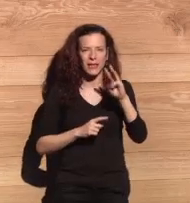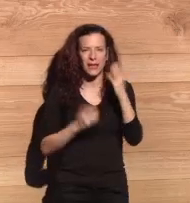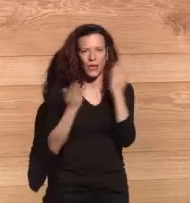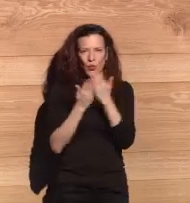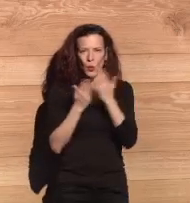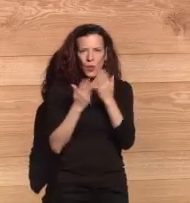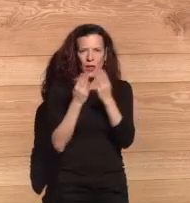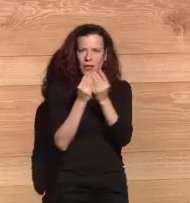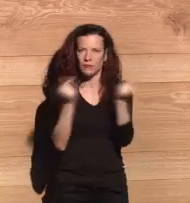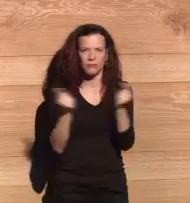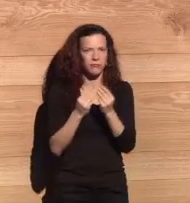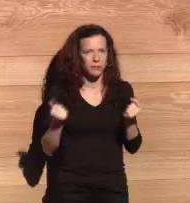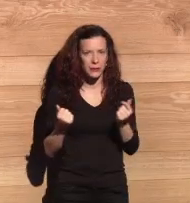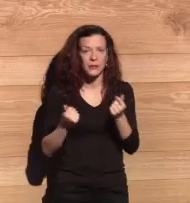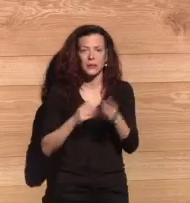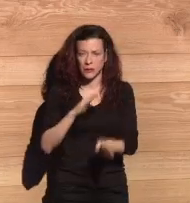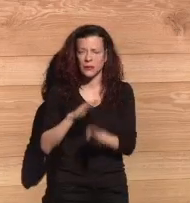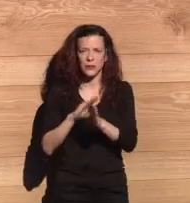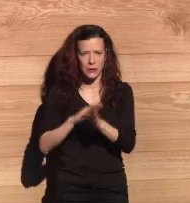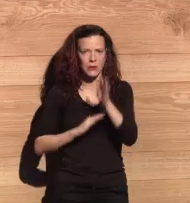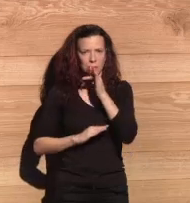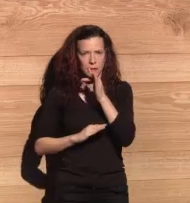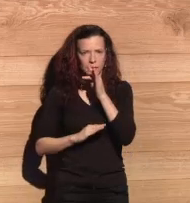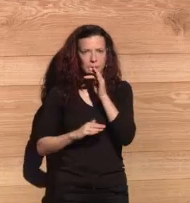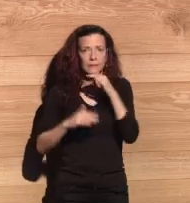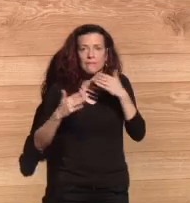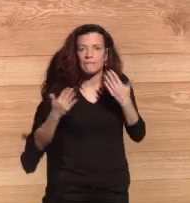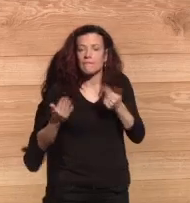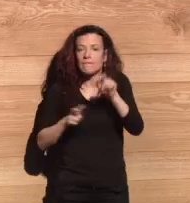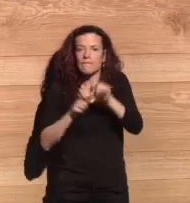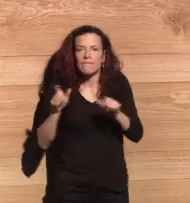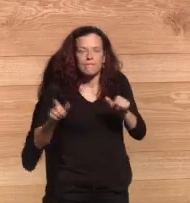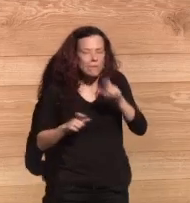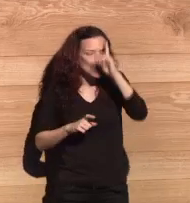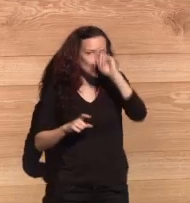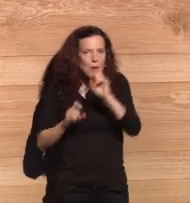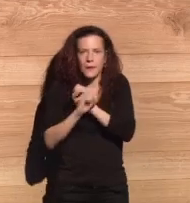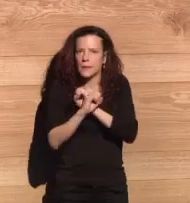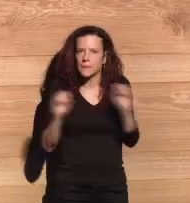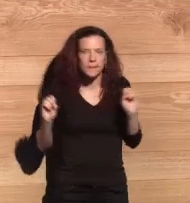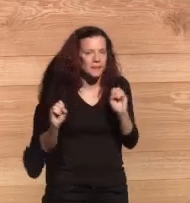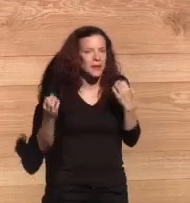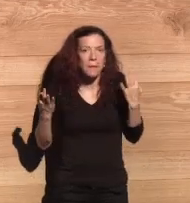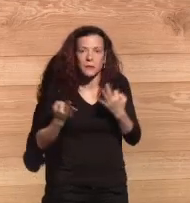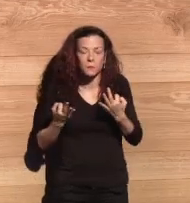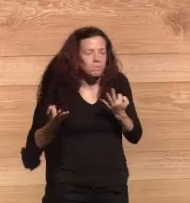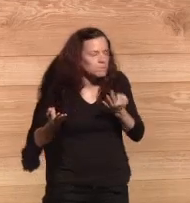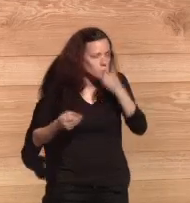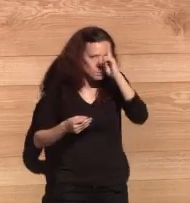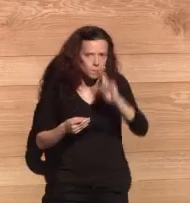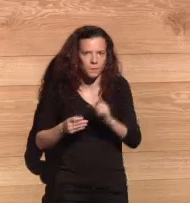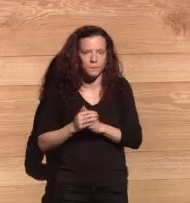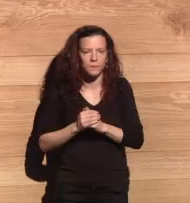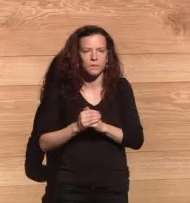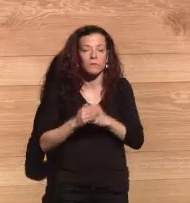que desaparecieron, ¿no? Siguen desaparecidos. Nadie sabe hasta la fecha qué fue que pasó. Bueno,